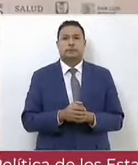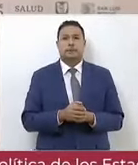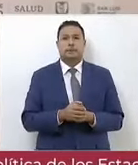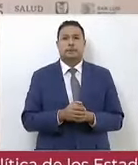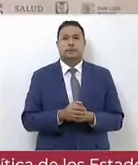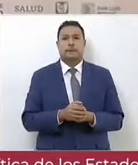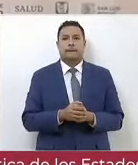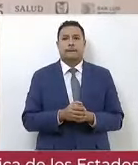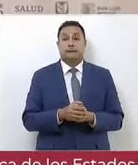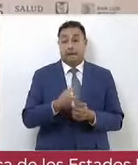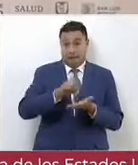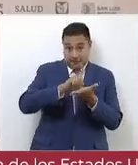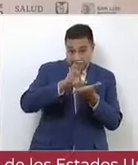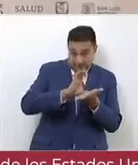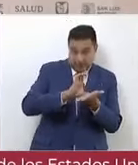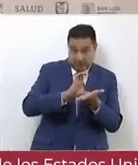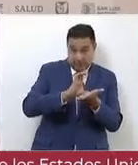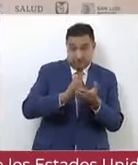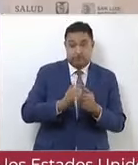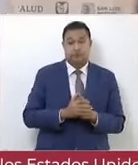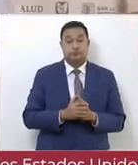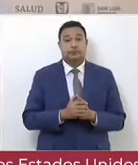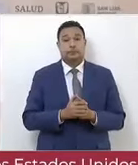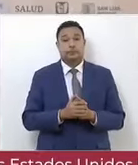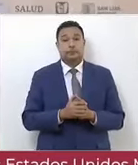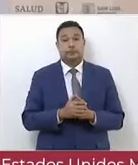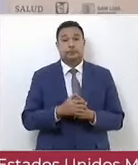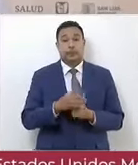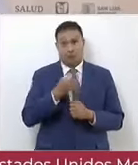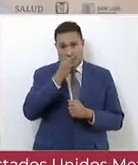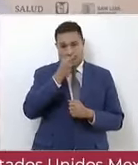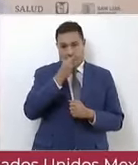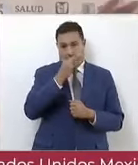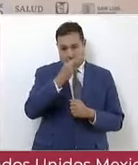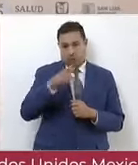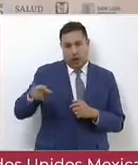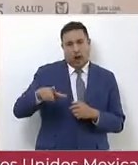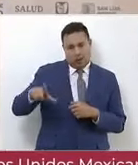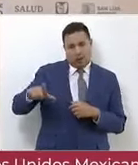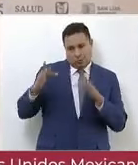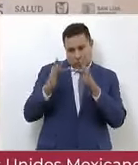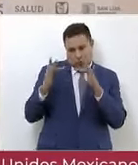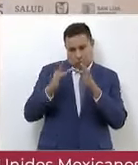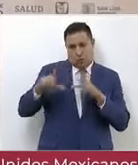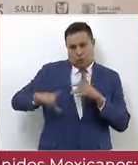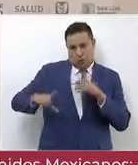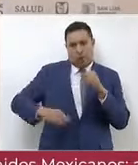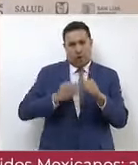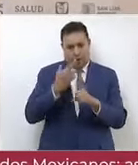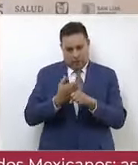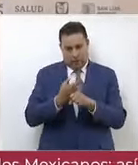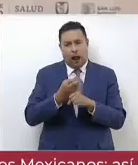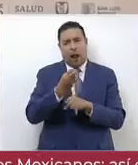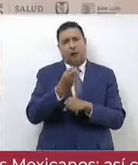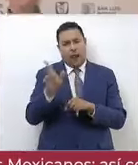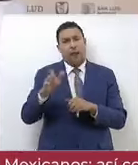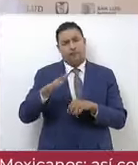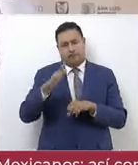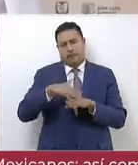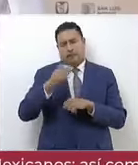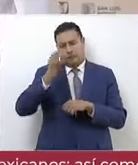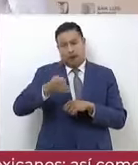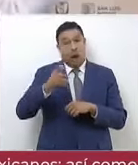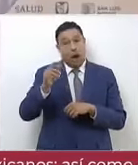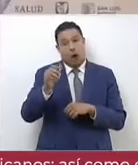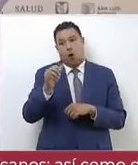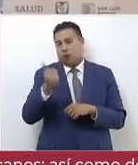en el caso de discapacidad, les comentamos a los gobernadores, ahí sí también, no todos han aceptado. Les dijimos, a